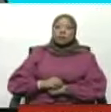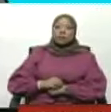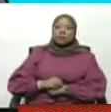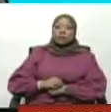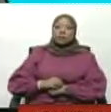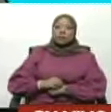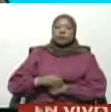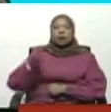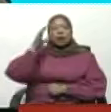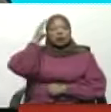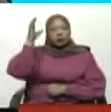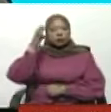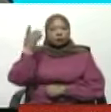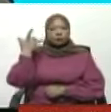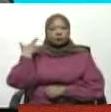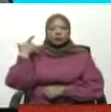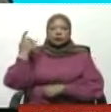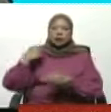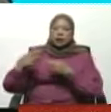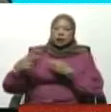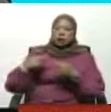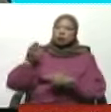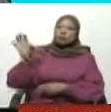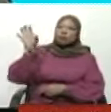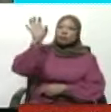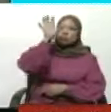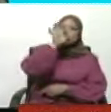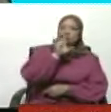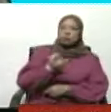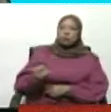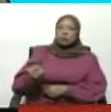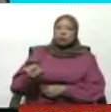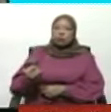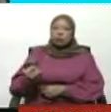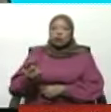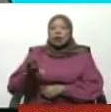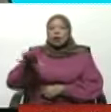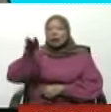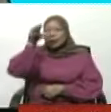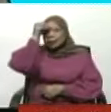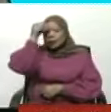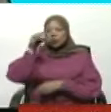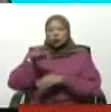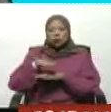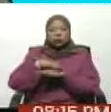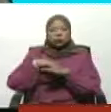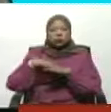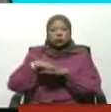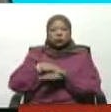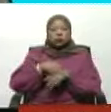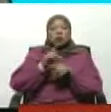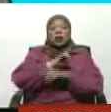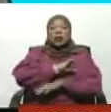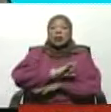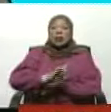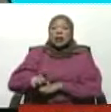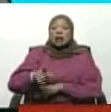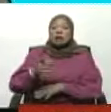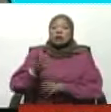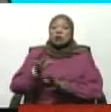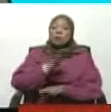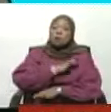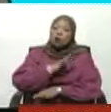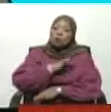la Cancillería, para que todos los ministros sepan que ellos se deben y le